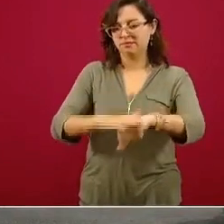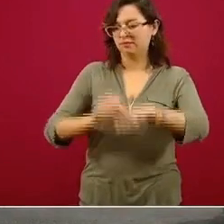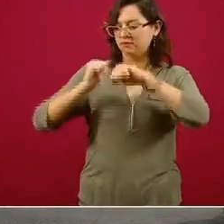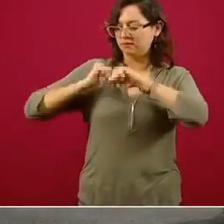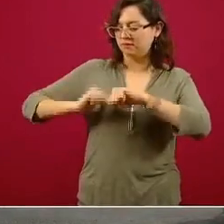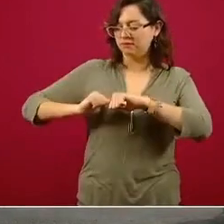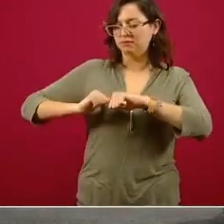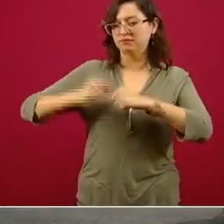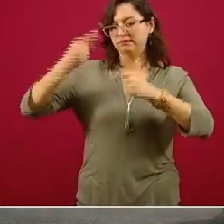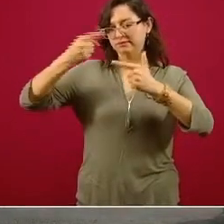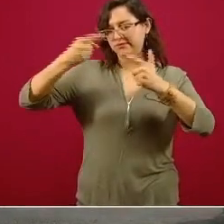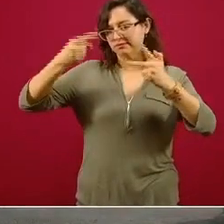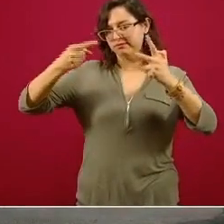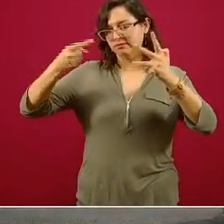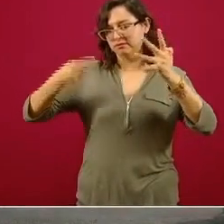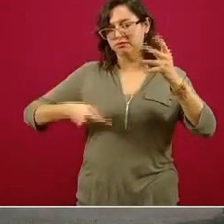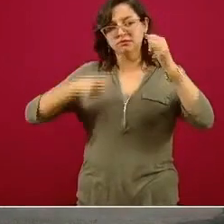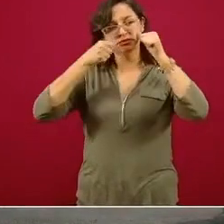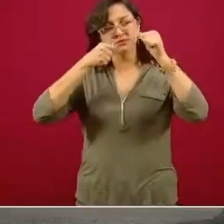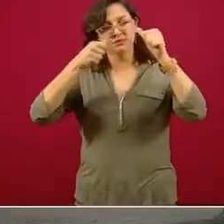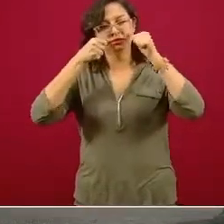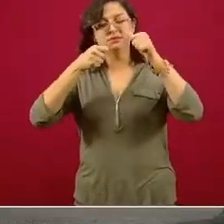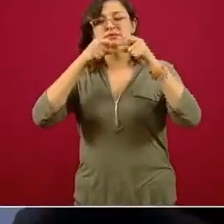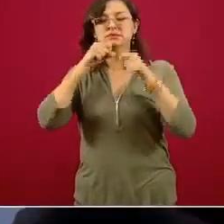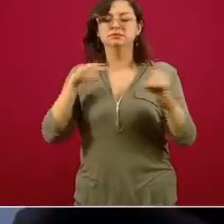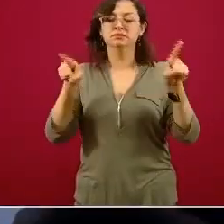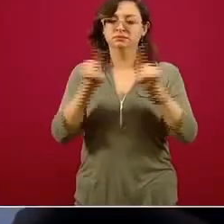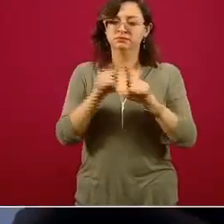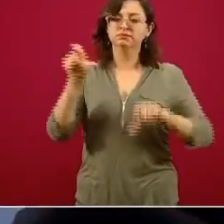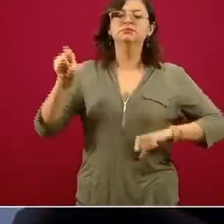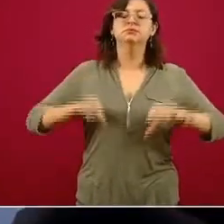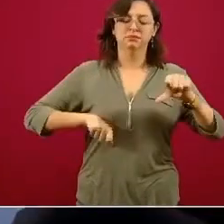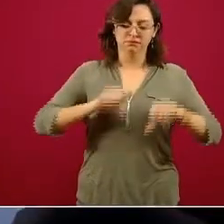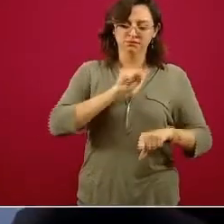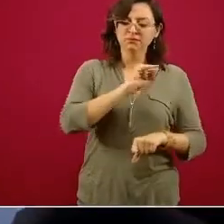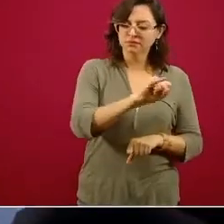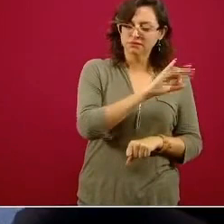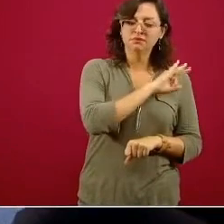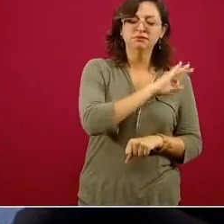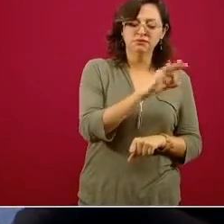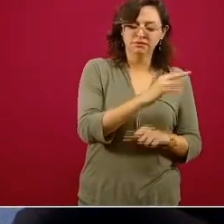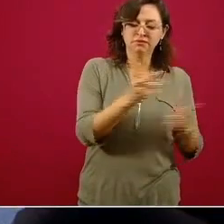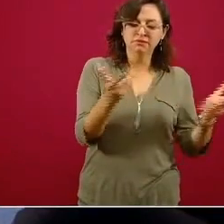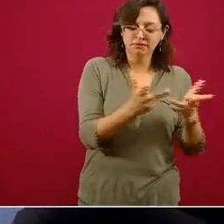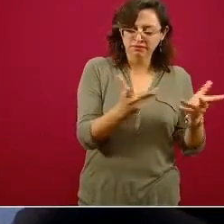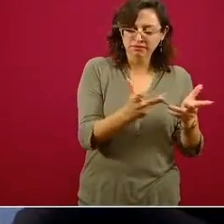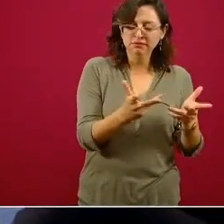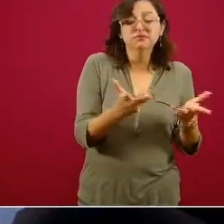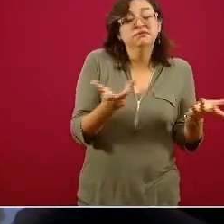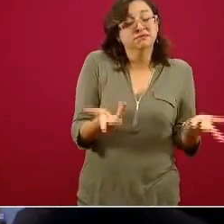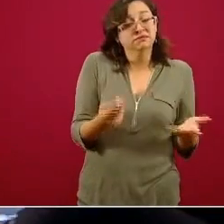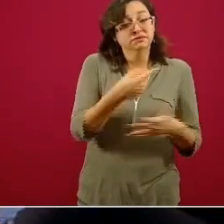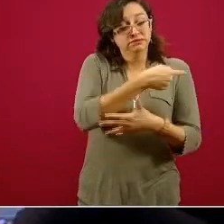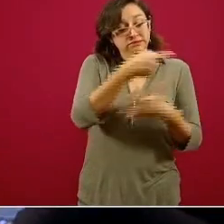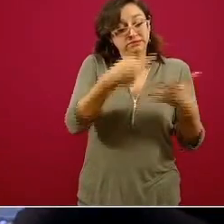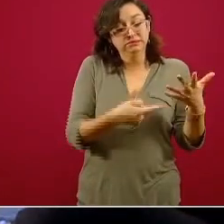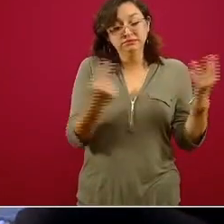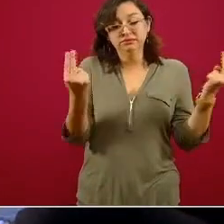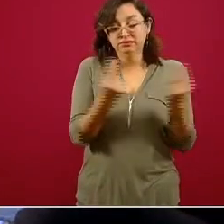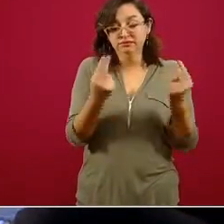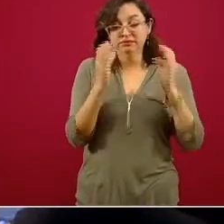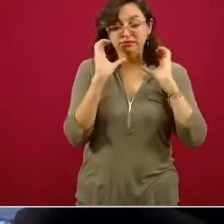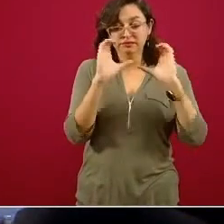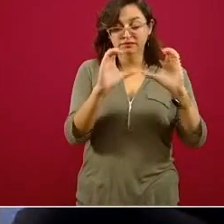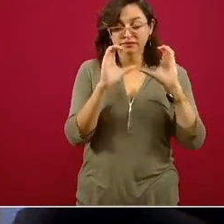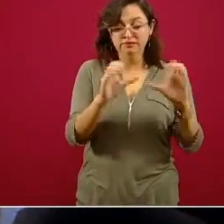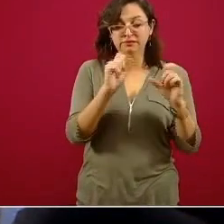autoridades locales y a las actividades que se pueden hacer, realizarlas con las medidas básicas de prevención que